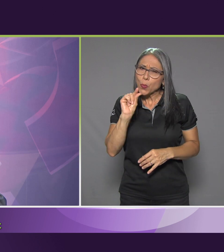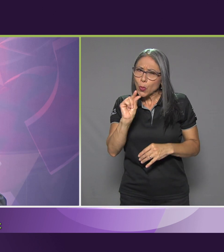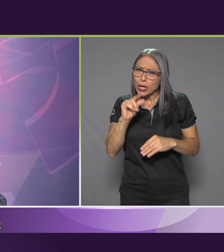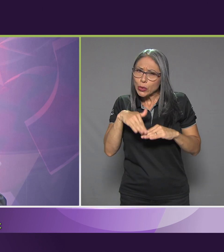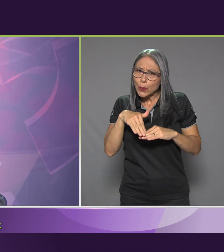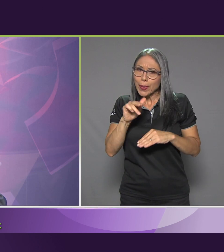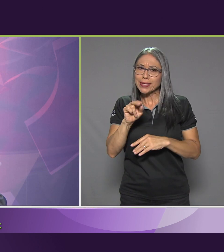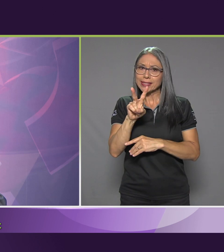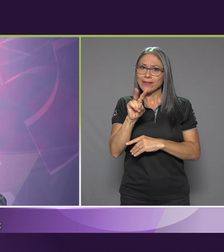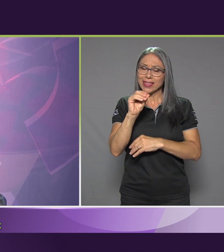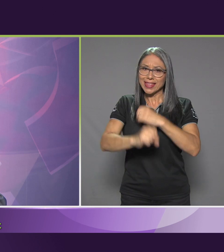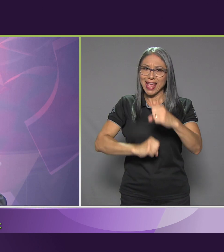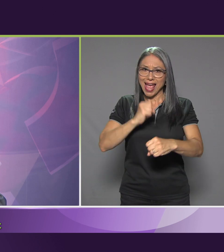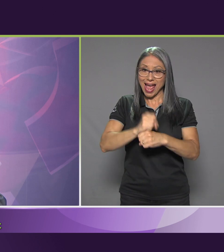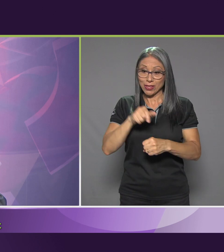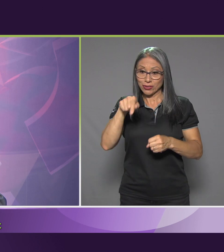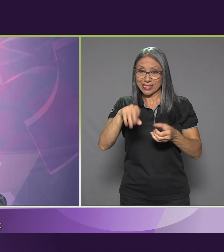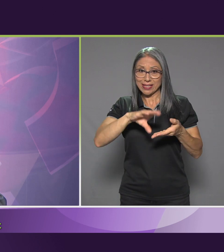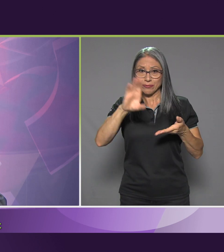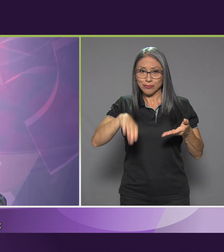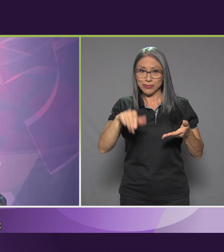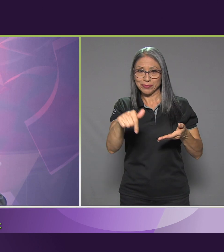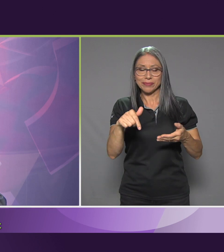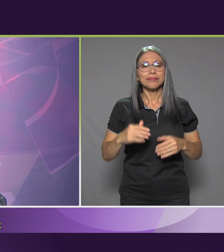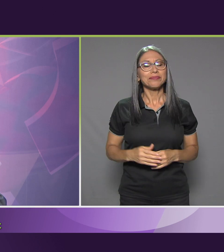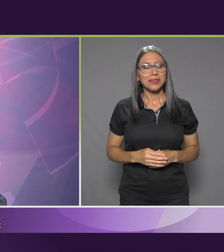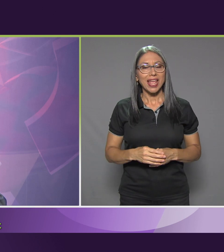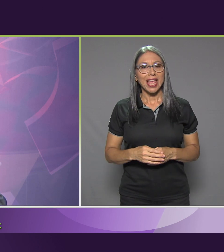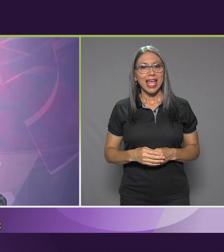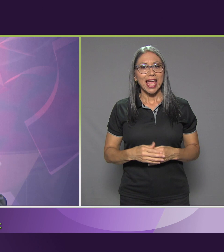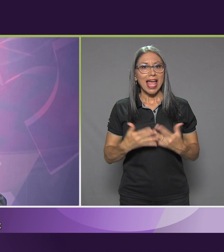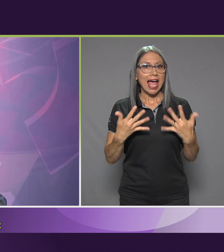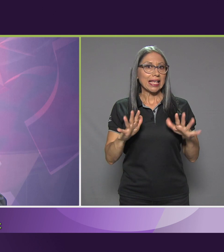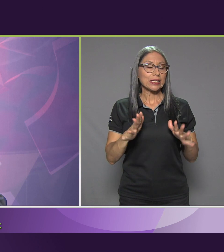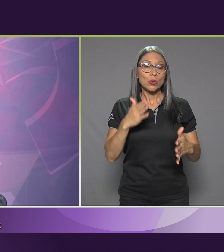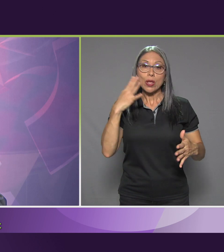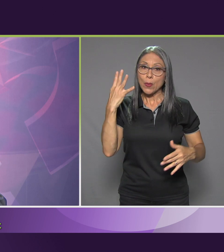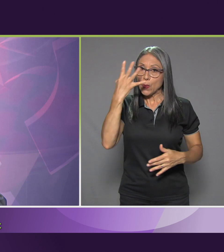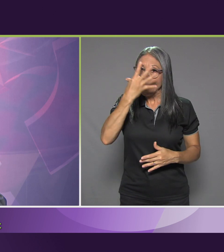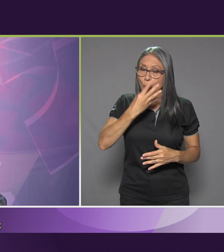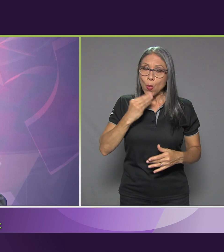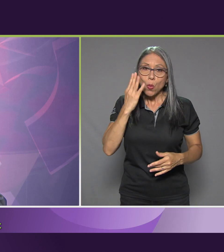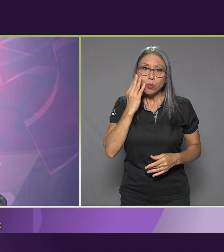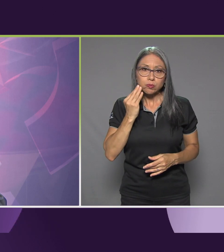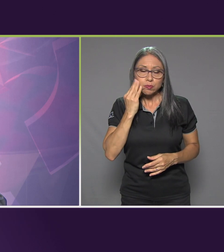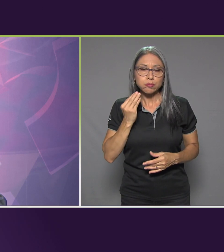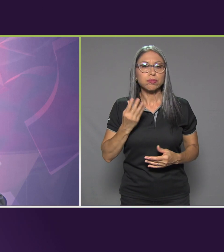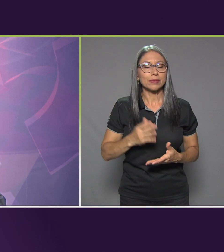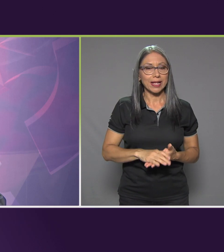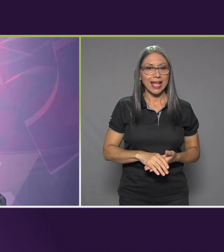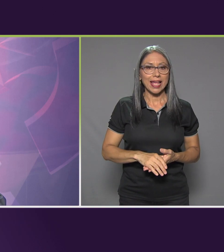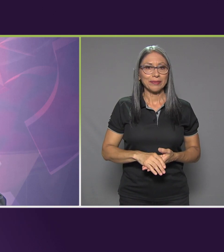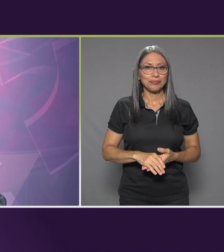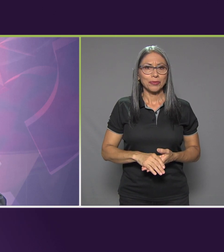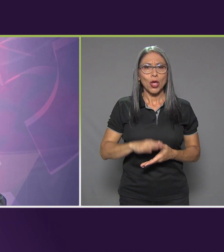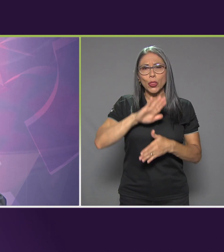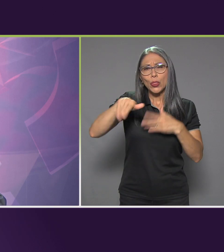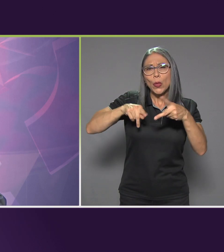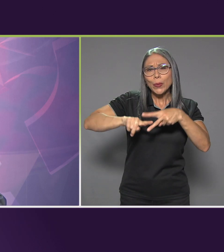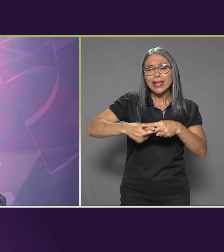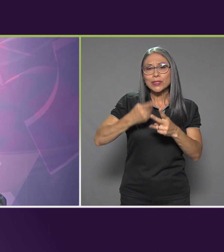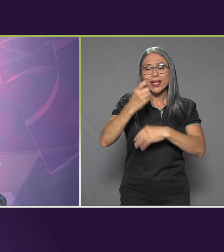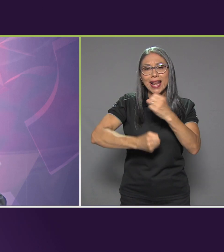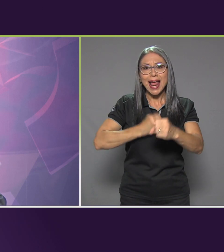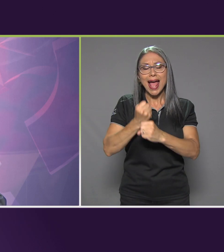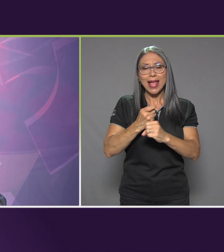un poquito más de 20 años de estar en el Centro Nacional de Recursos para la Educación Inclusiva. Ha sido una muy bonita experiencia. Todo inició